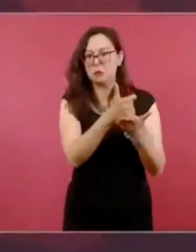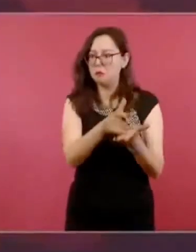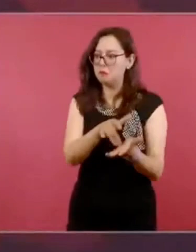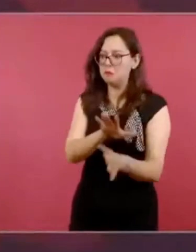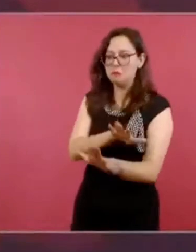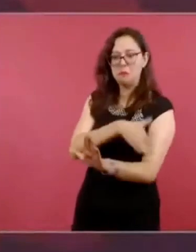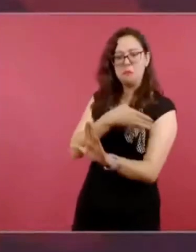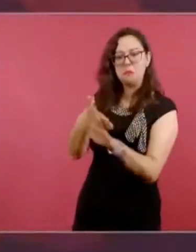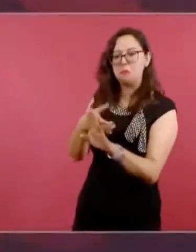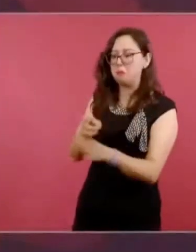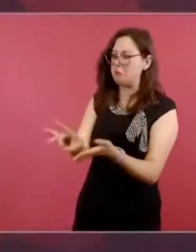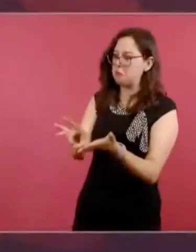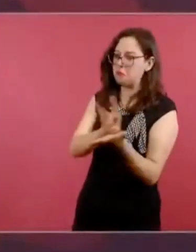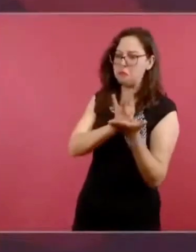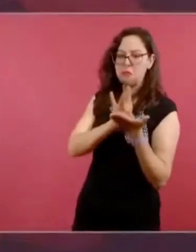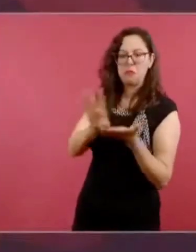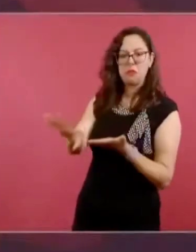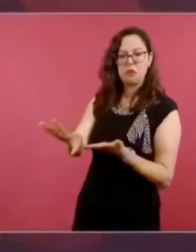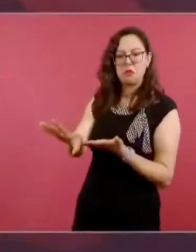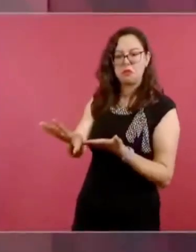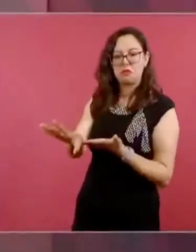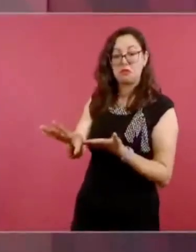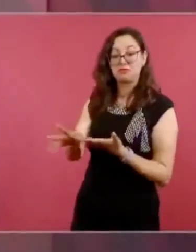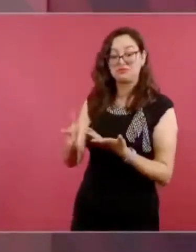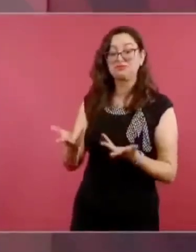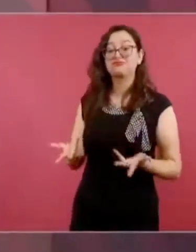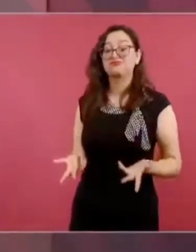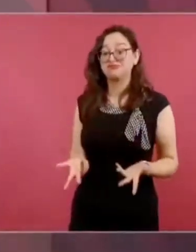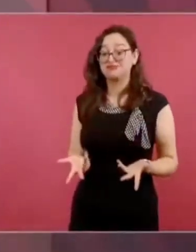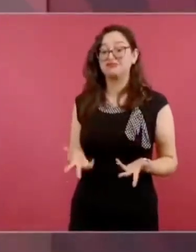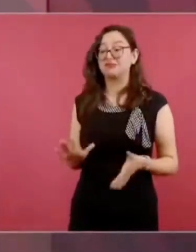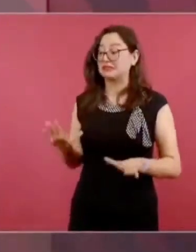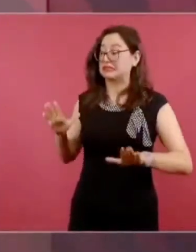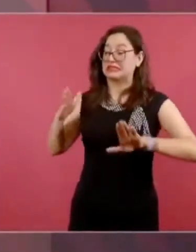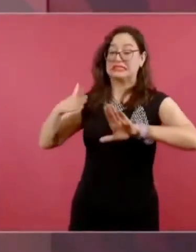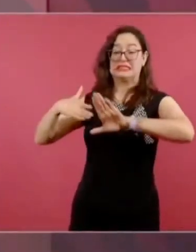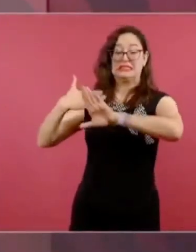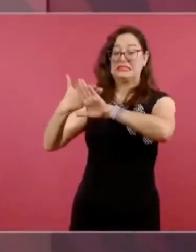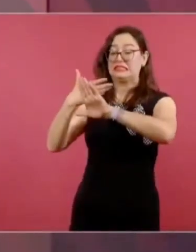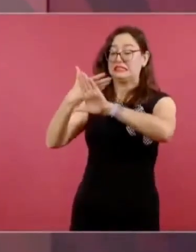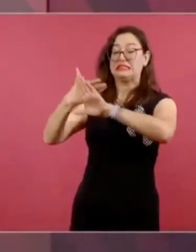y llevan a cabo guerras sucias